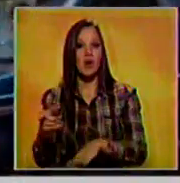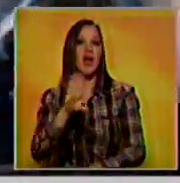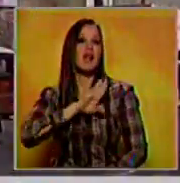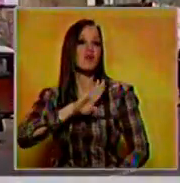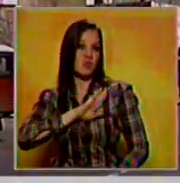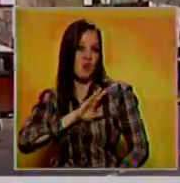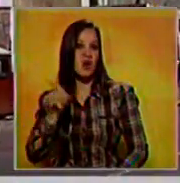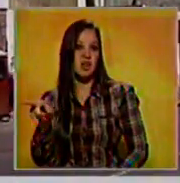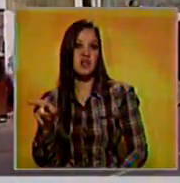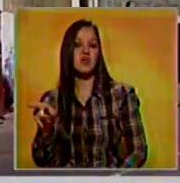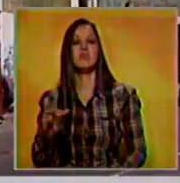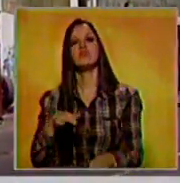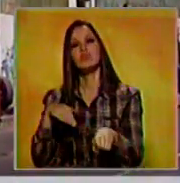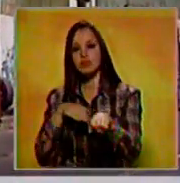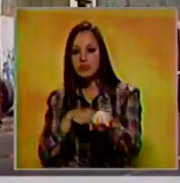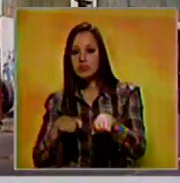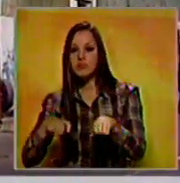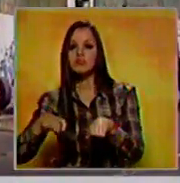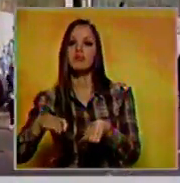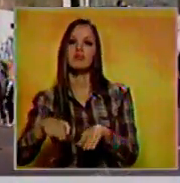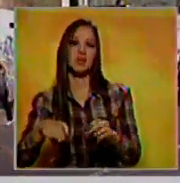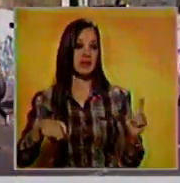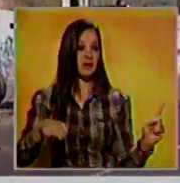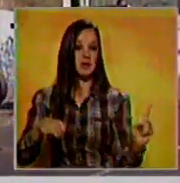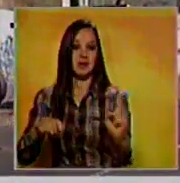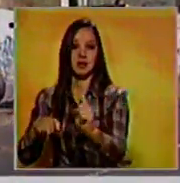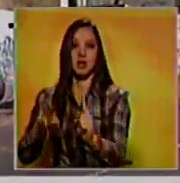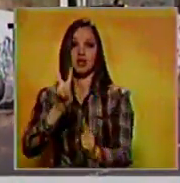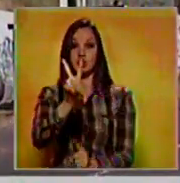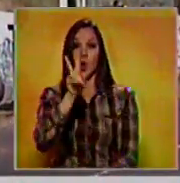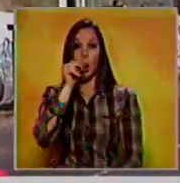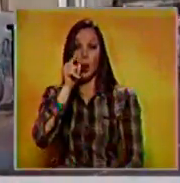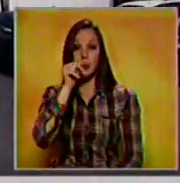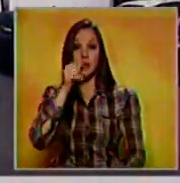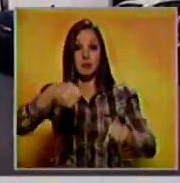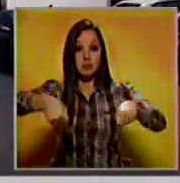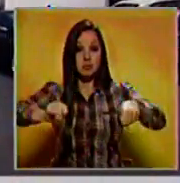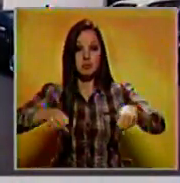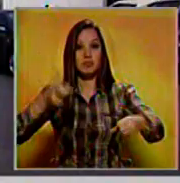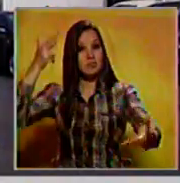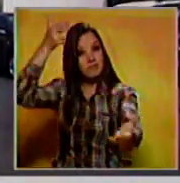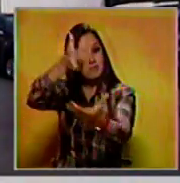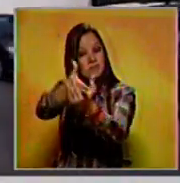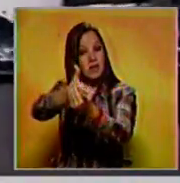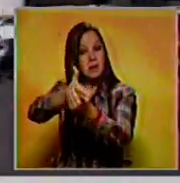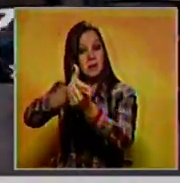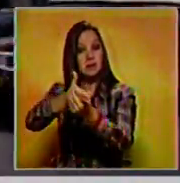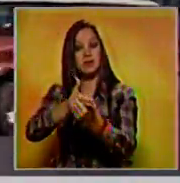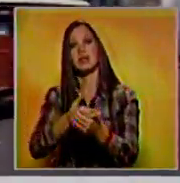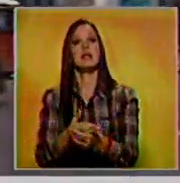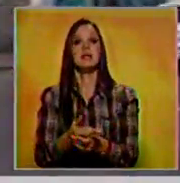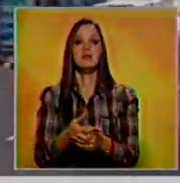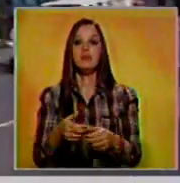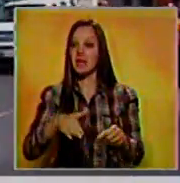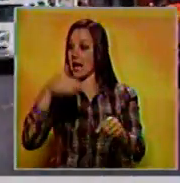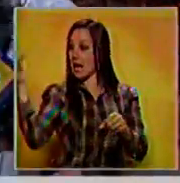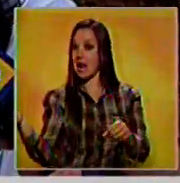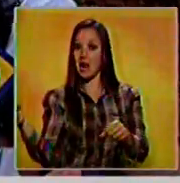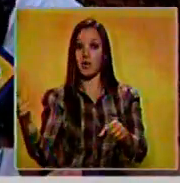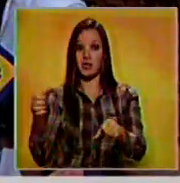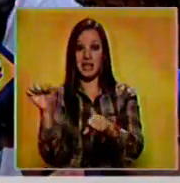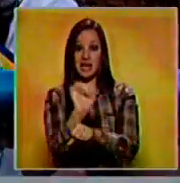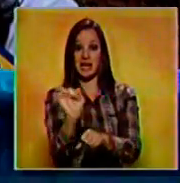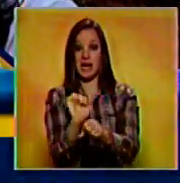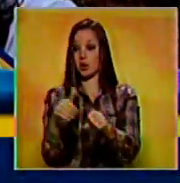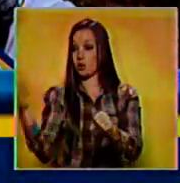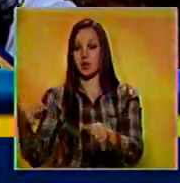establecimiento. Cuando estacionaban el vehículo, se le acercaron dos hombres a bordo de una moto y abrieron fuego por el lado del copiloto. Cuando